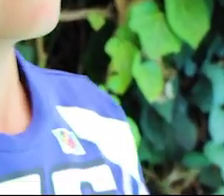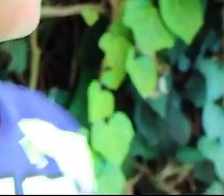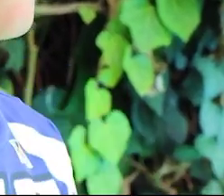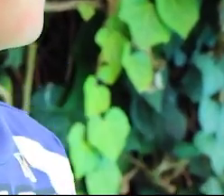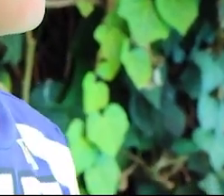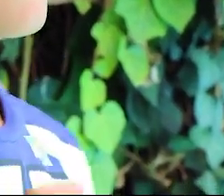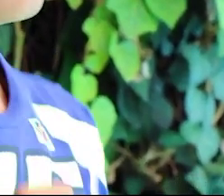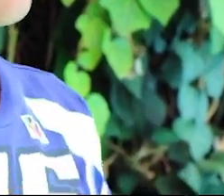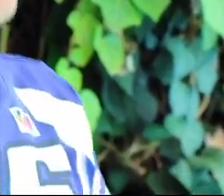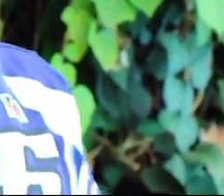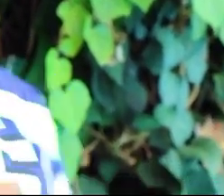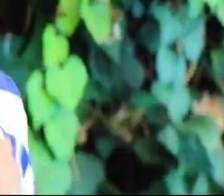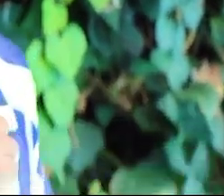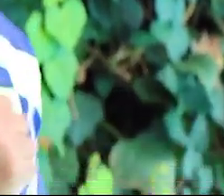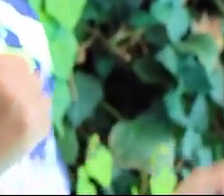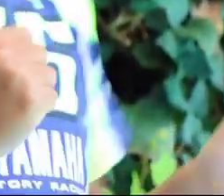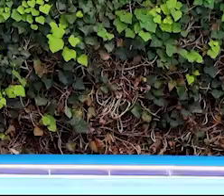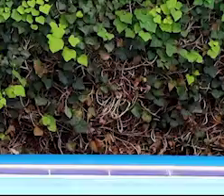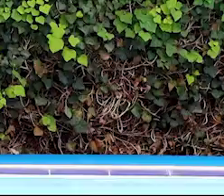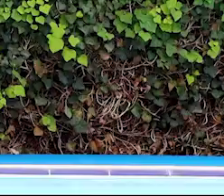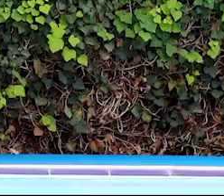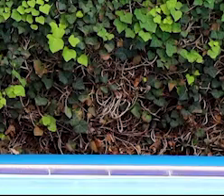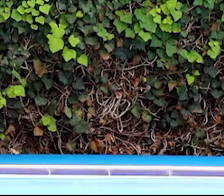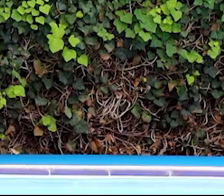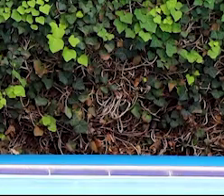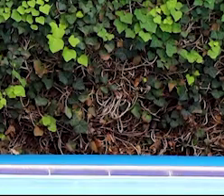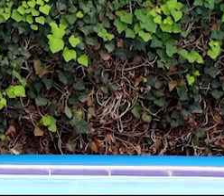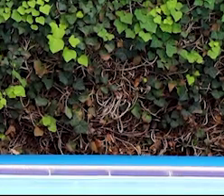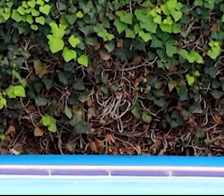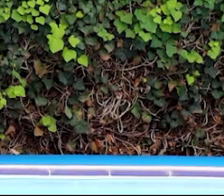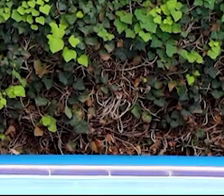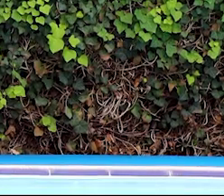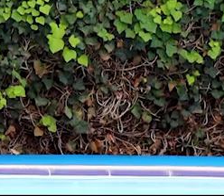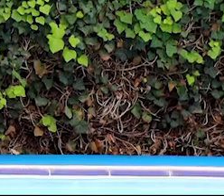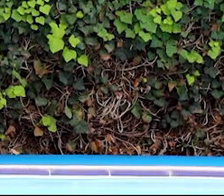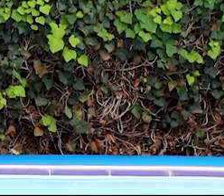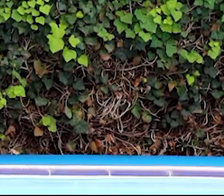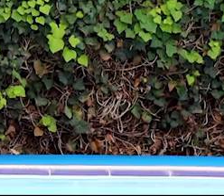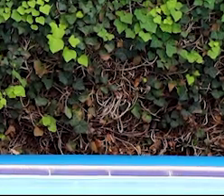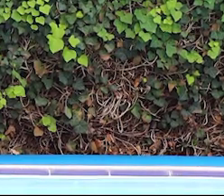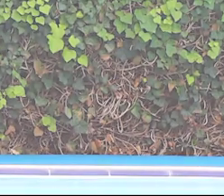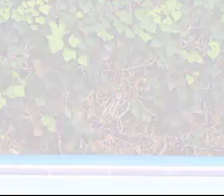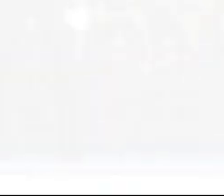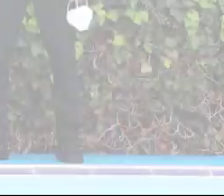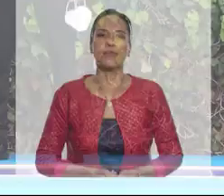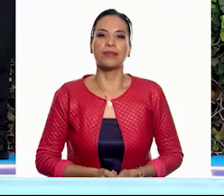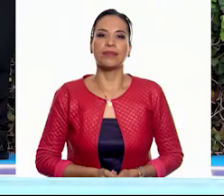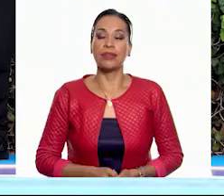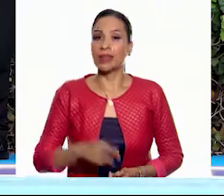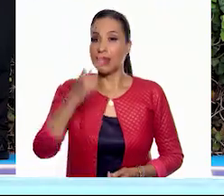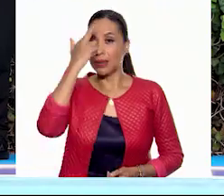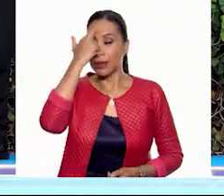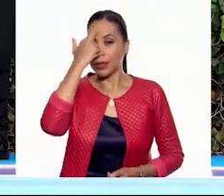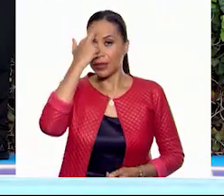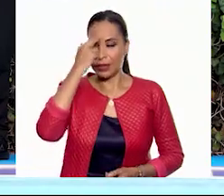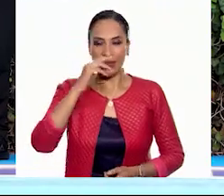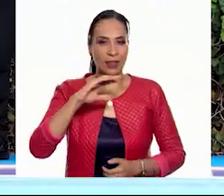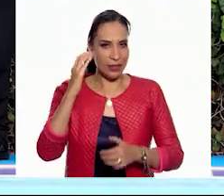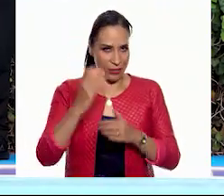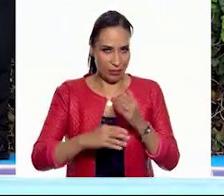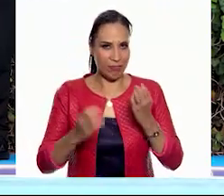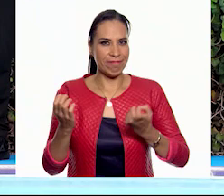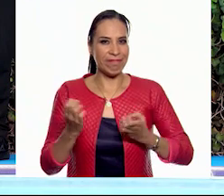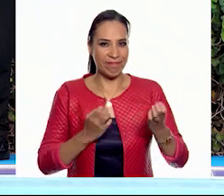sigue, eleva más la rodilla, muy bien, perfecto, así, más. Recuerda, al terminar